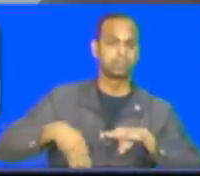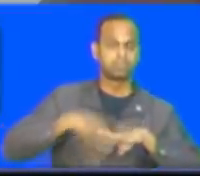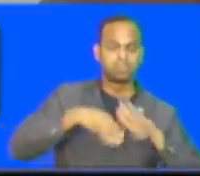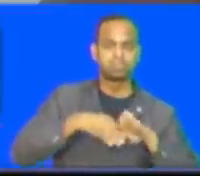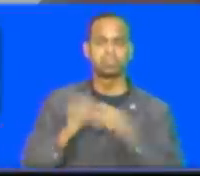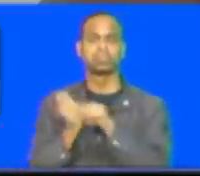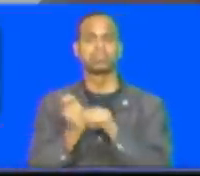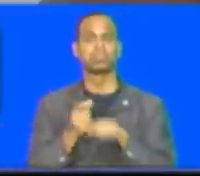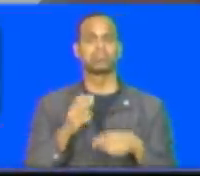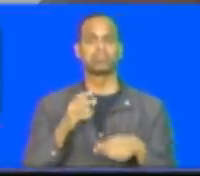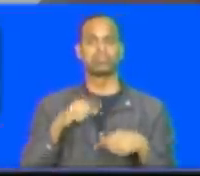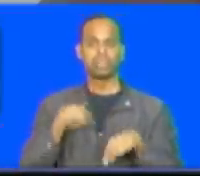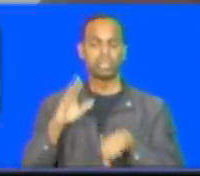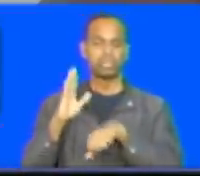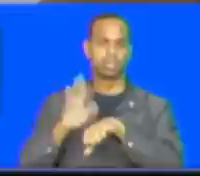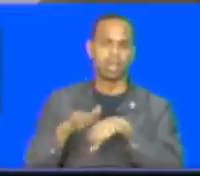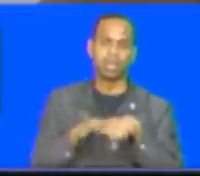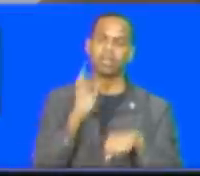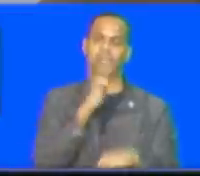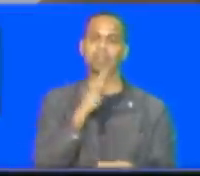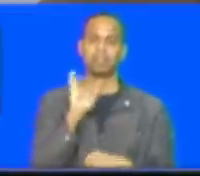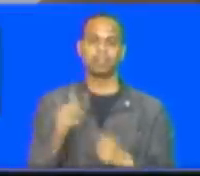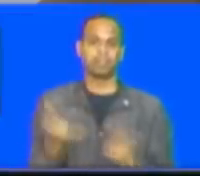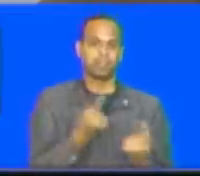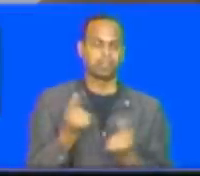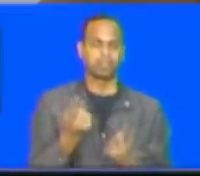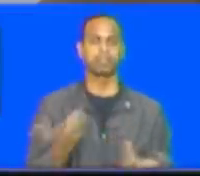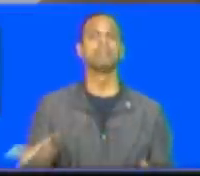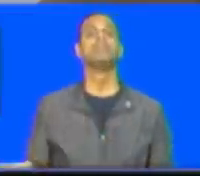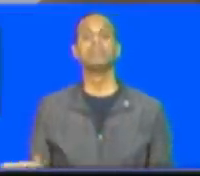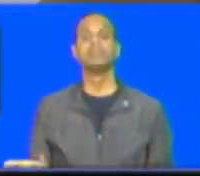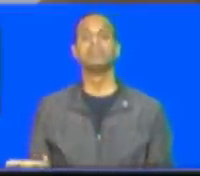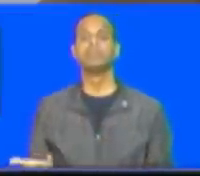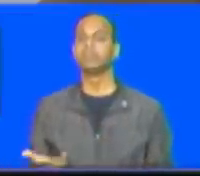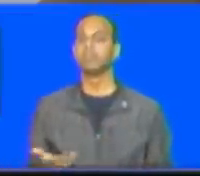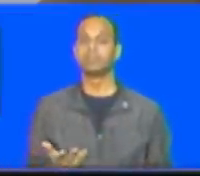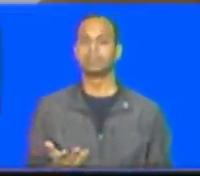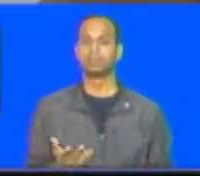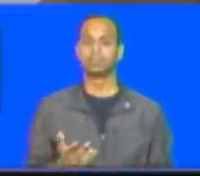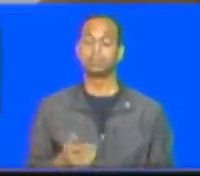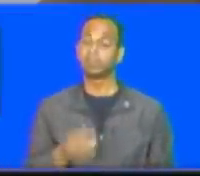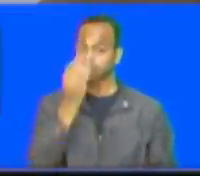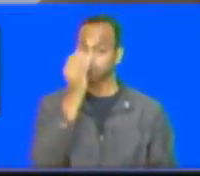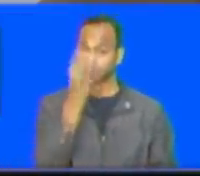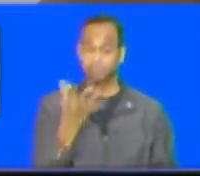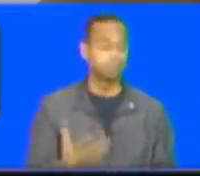en medio de una alerta roja producto de un evento como este. No, bueno,